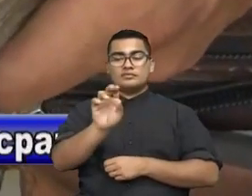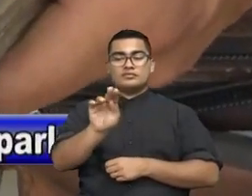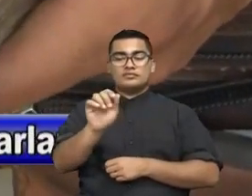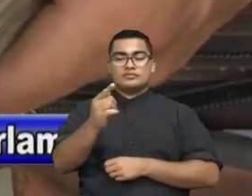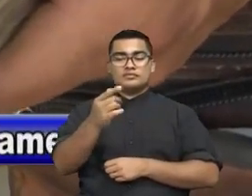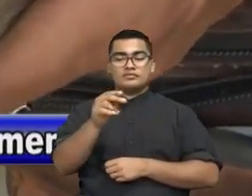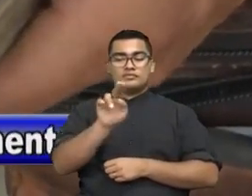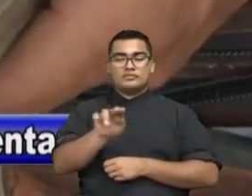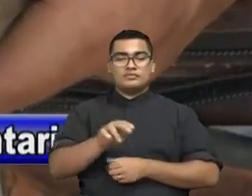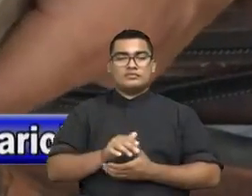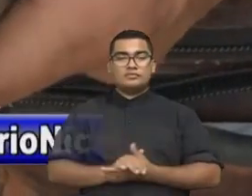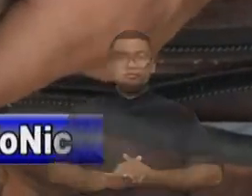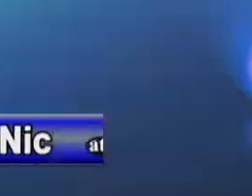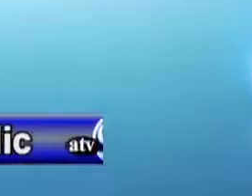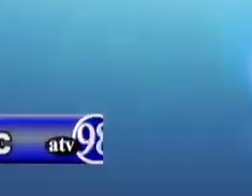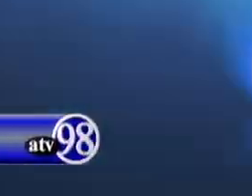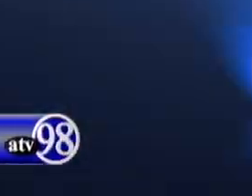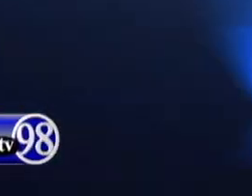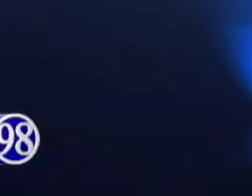Castro.